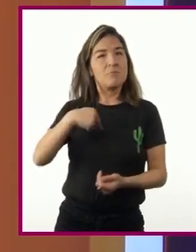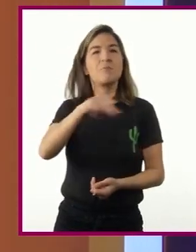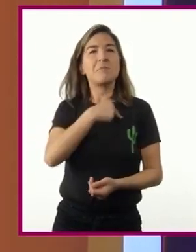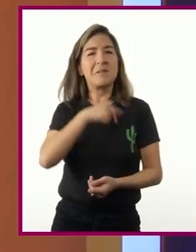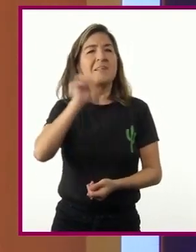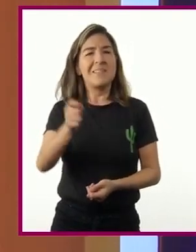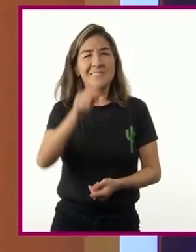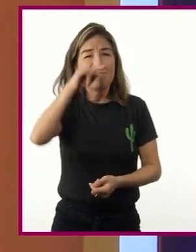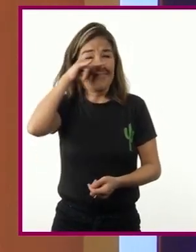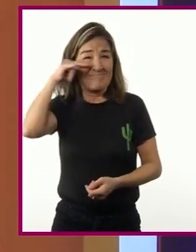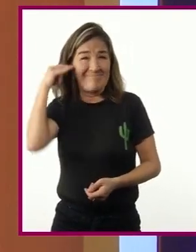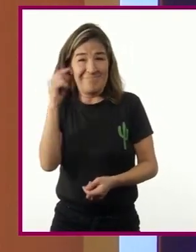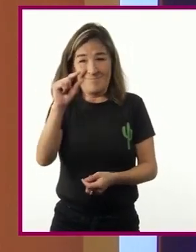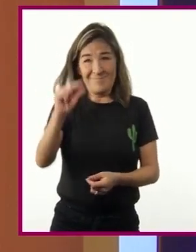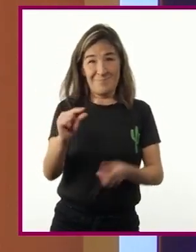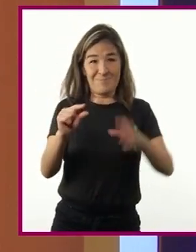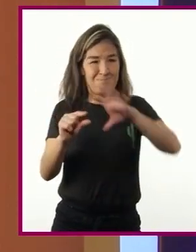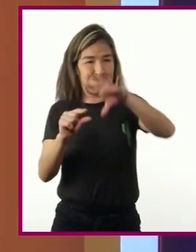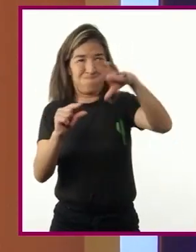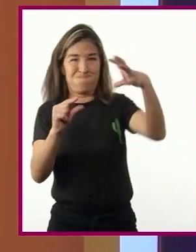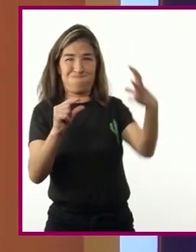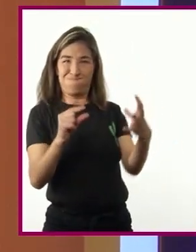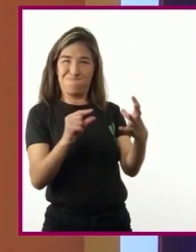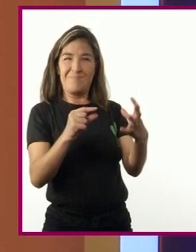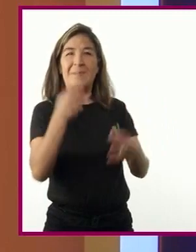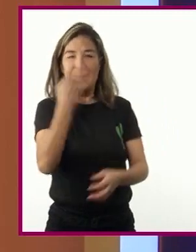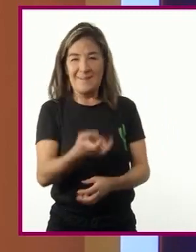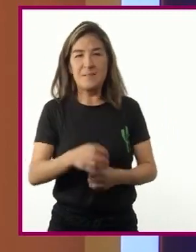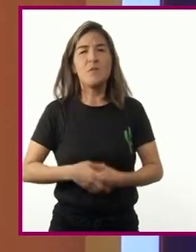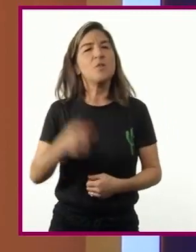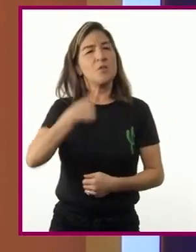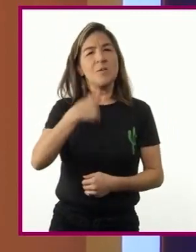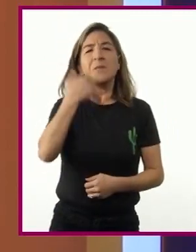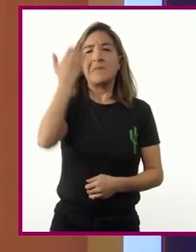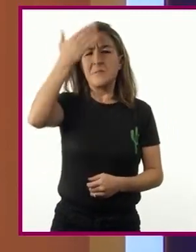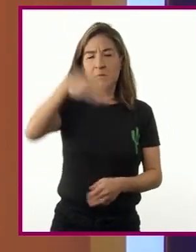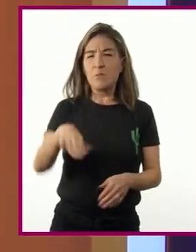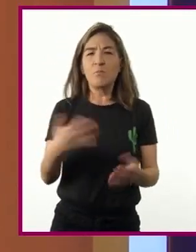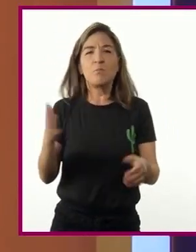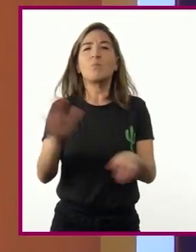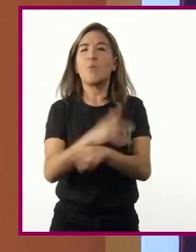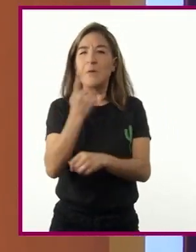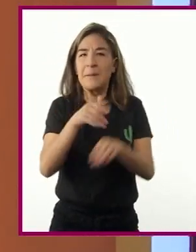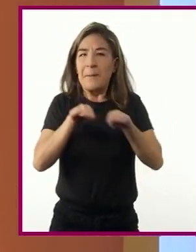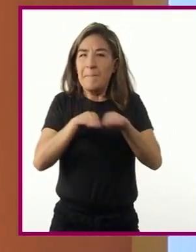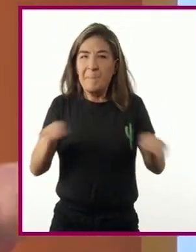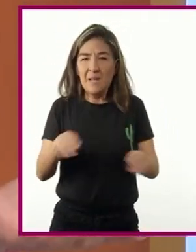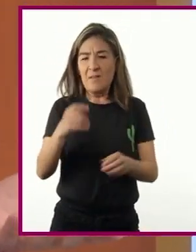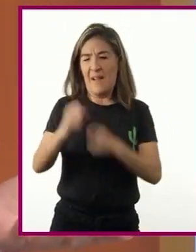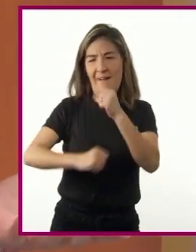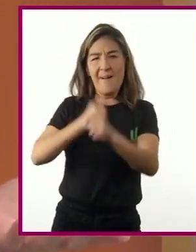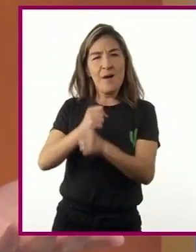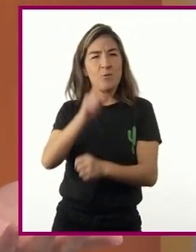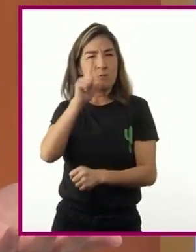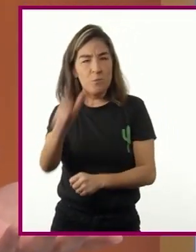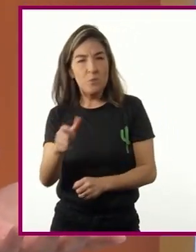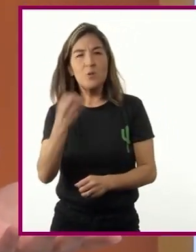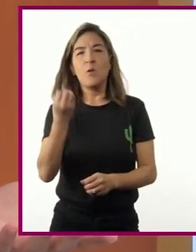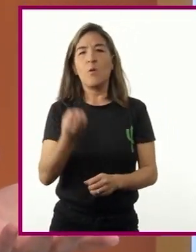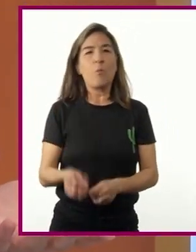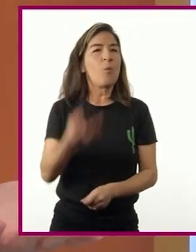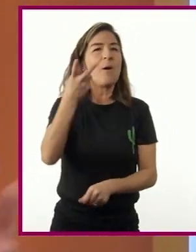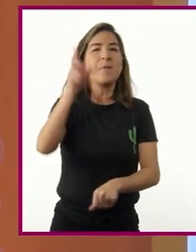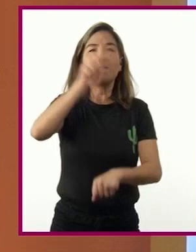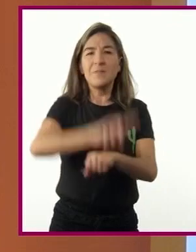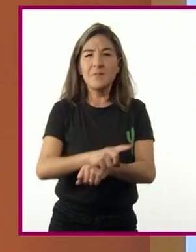representamos una pequeñísima parte. Pero quisiera saber, ¿por qué se mide en años luz o cuántos días